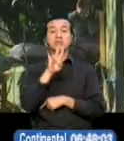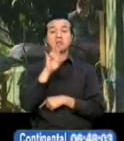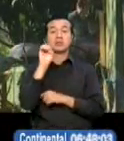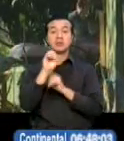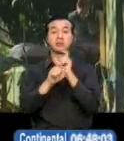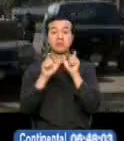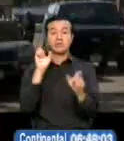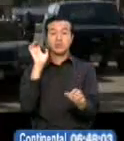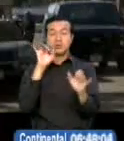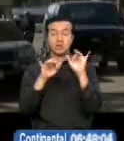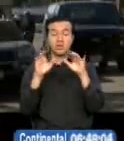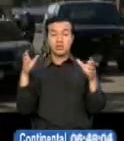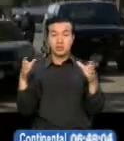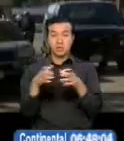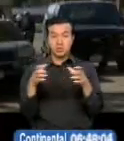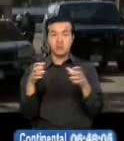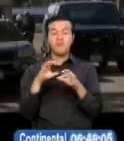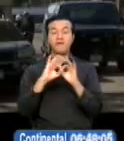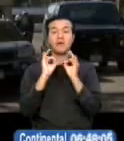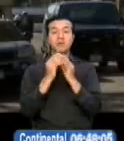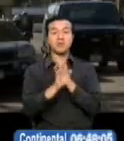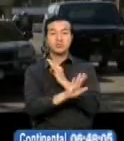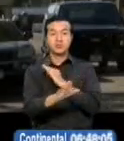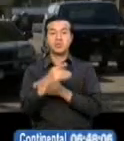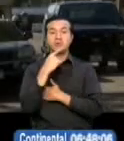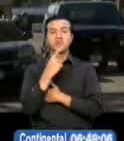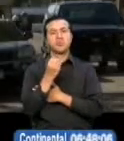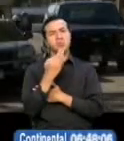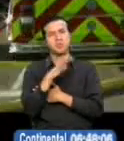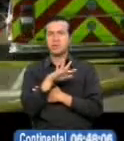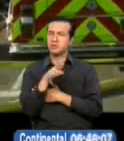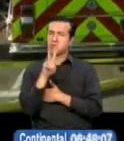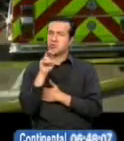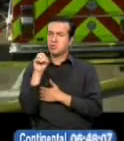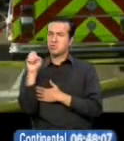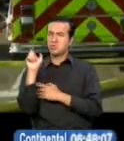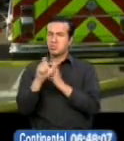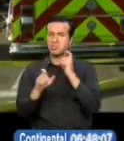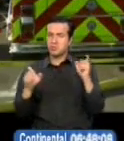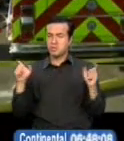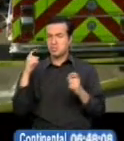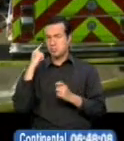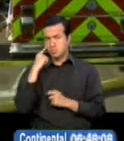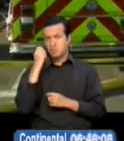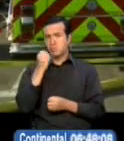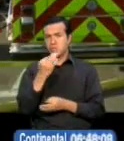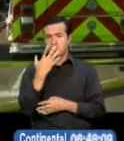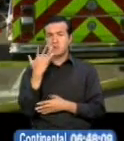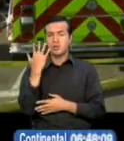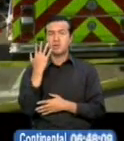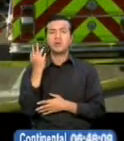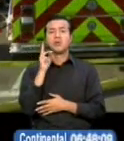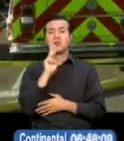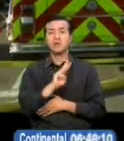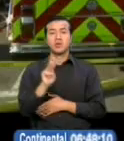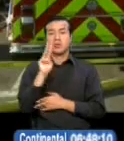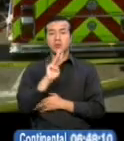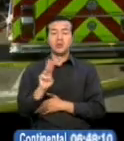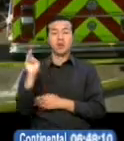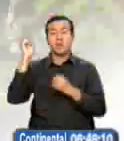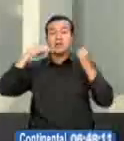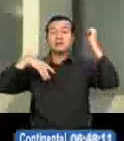personas asistieron al evento, mientras que los familiares aseguran que son al menos 200, de acuerdo a la información en la página web de la